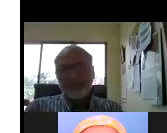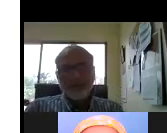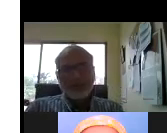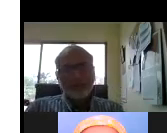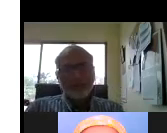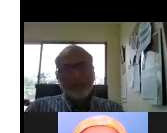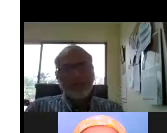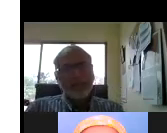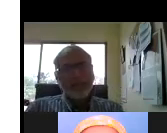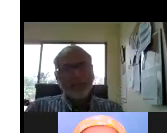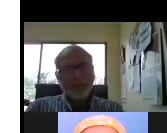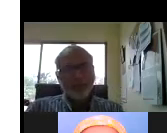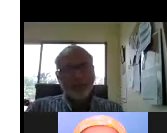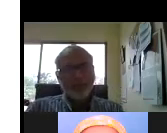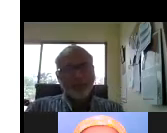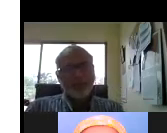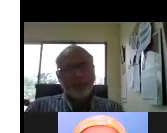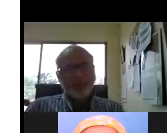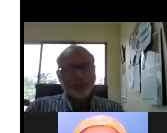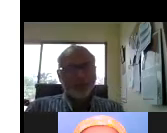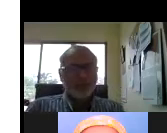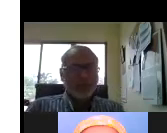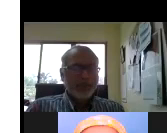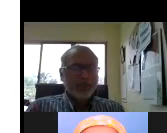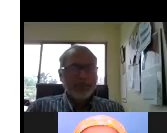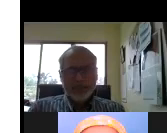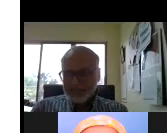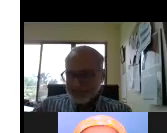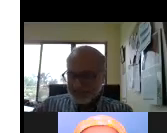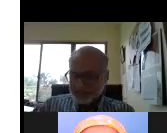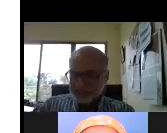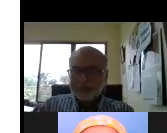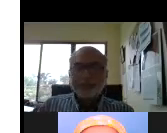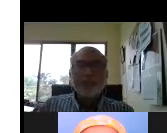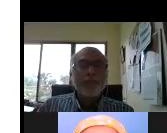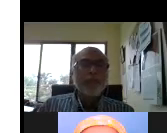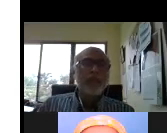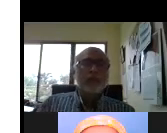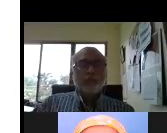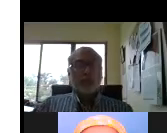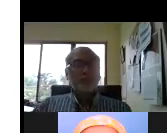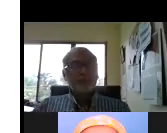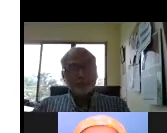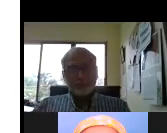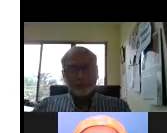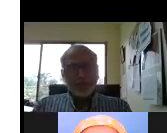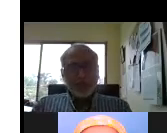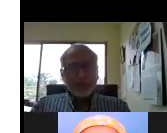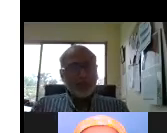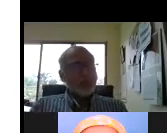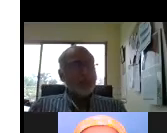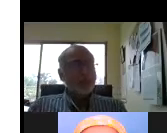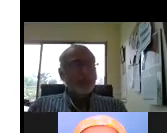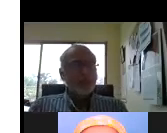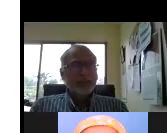Guanacaste Dry Forest, que es liderada por el doctor Daniel Jansen. Bueno,